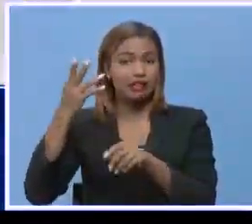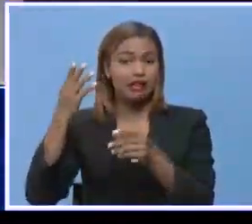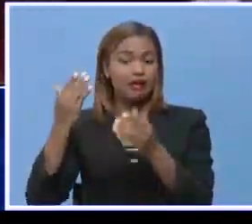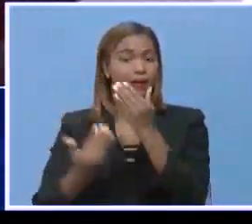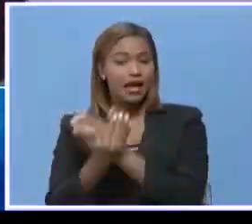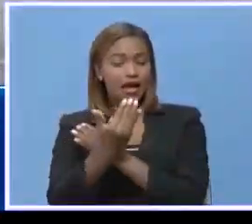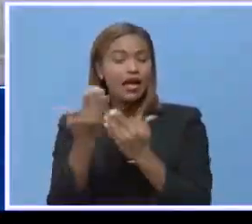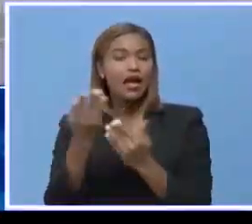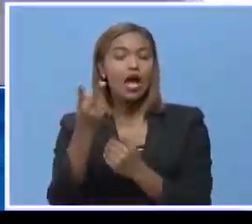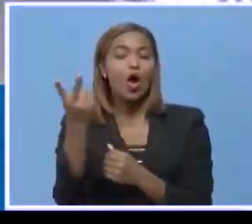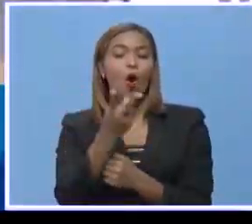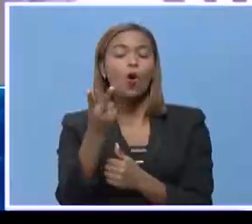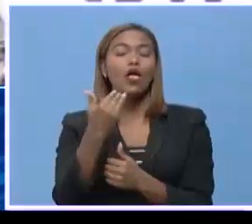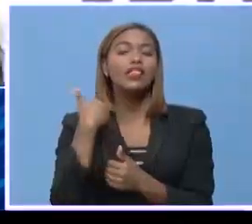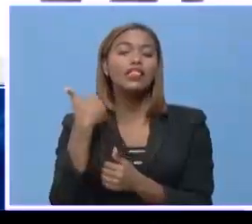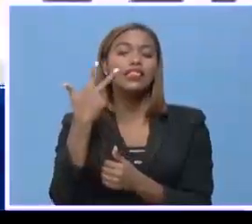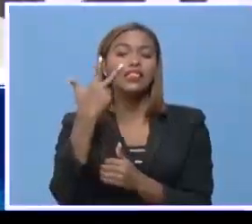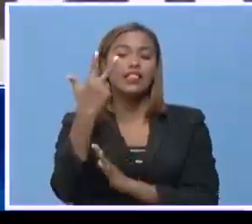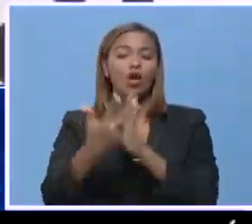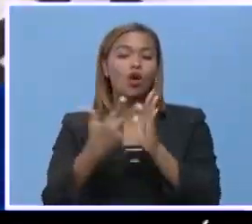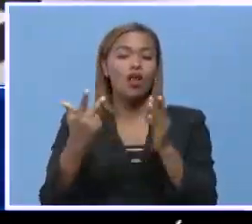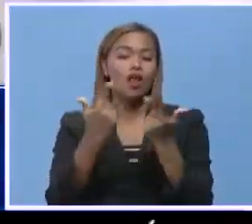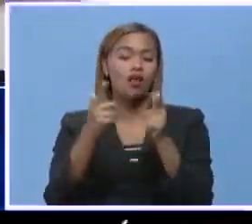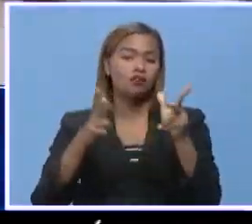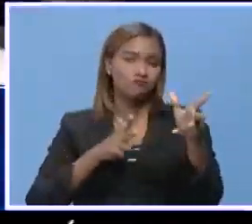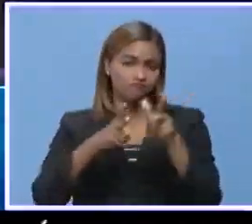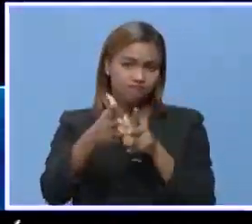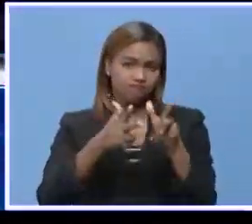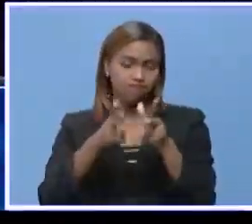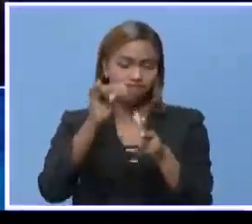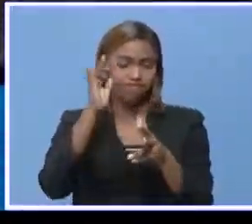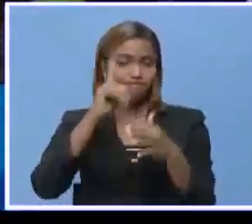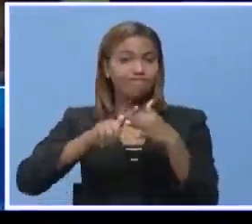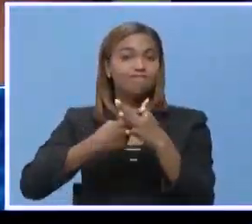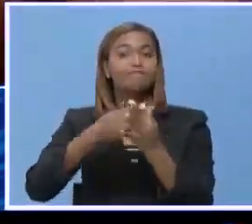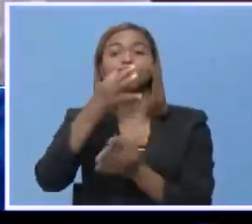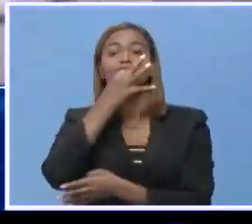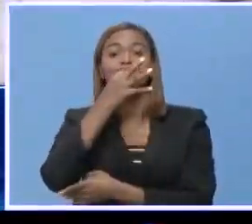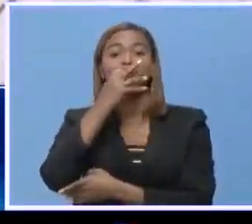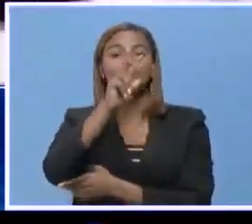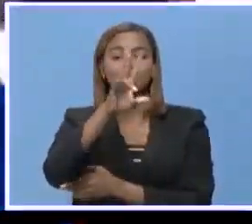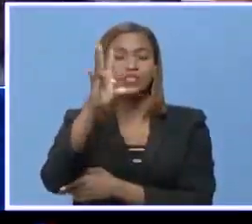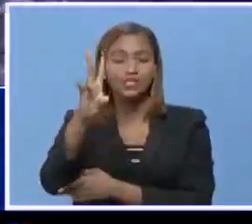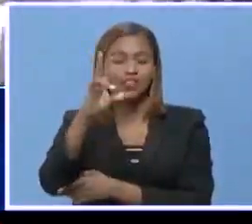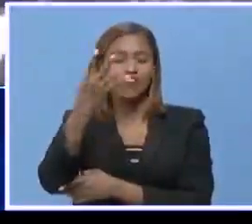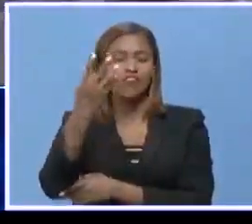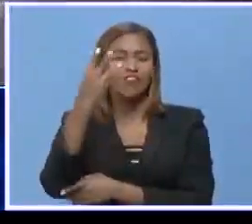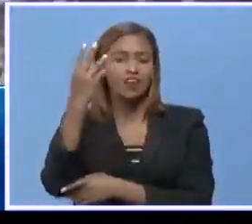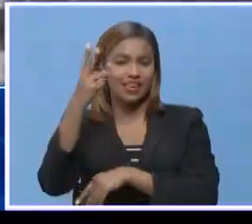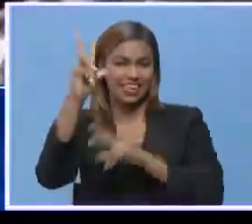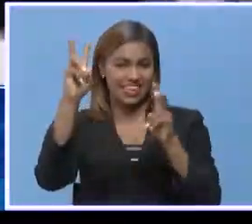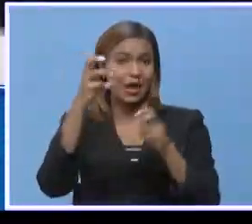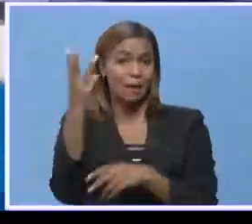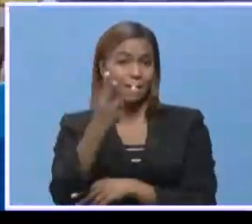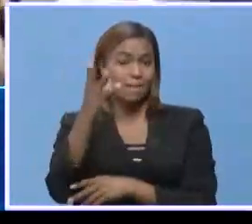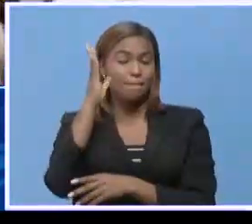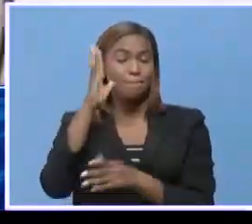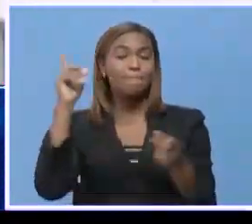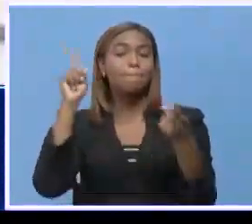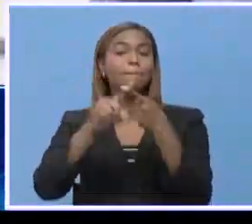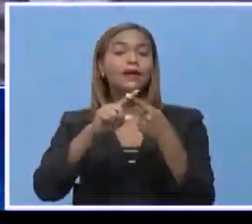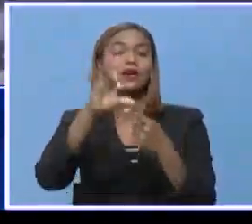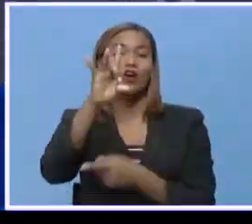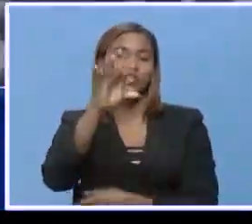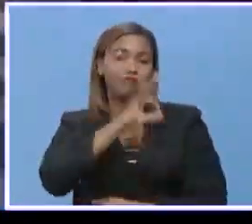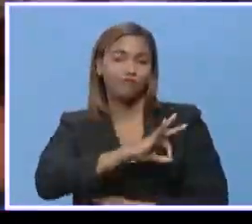en ambos casos con 3 horas de gracia para el libre tránsito. Esto iniciará el próximo miércoles 27 de enero y estará vigente hasta el